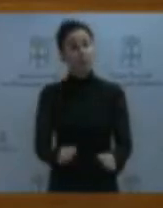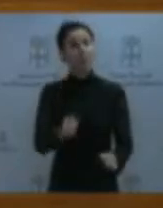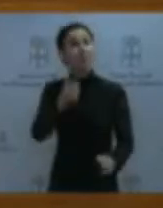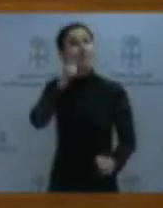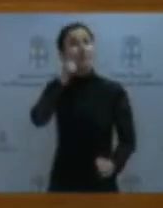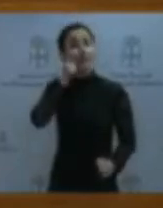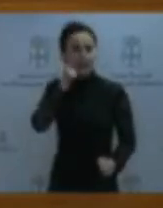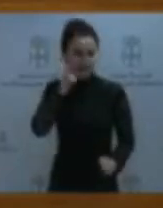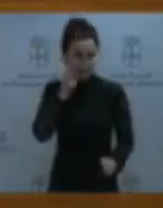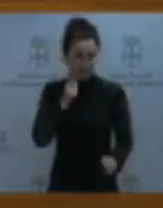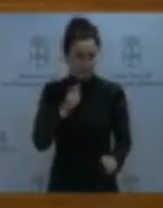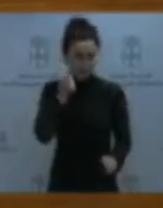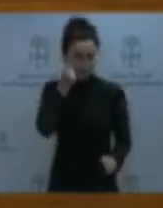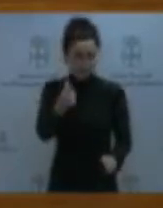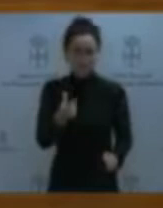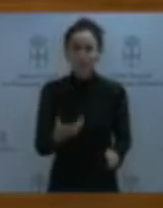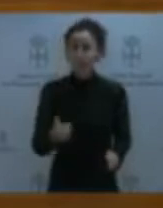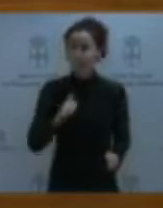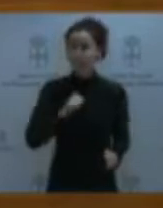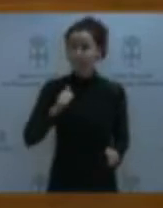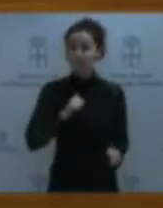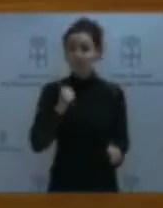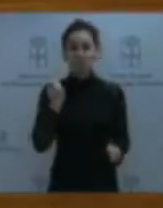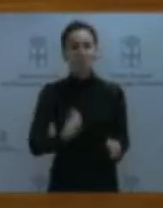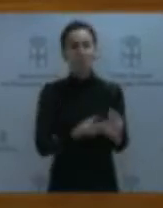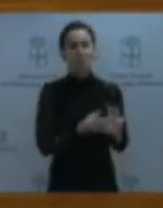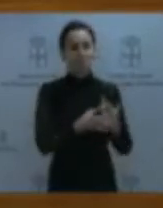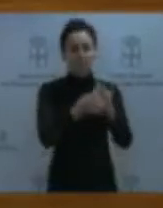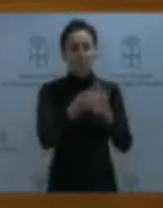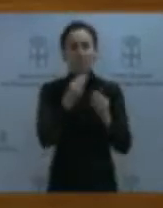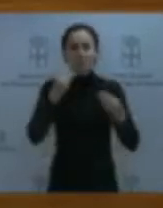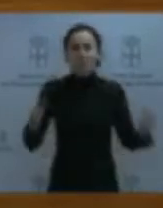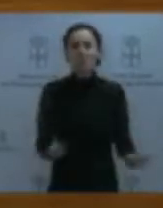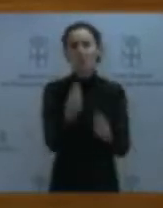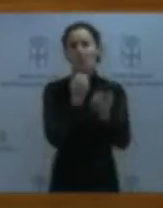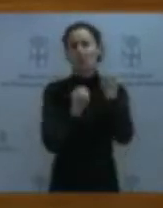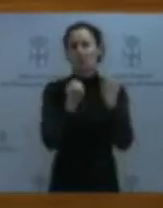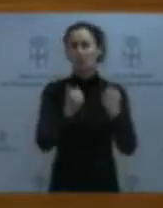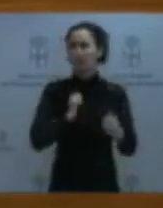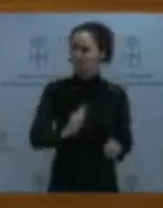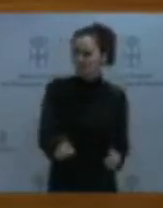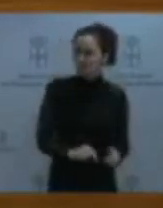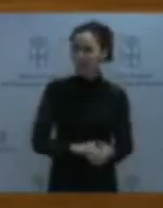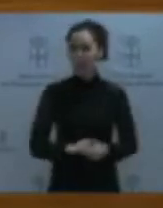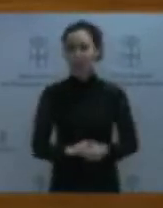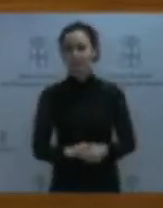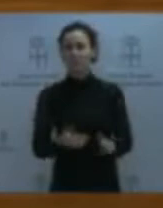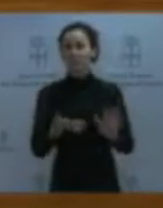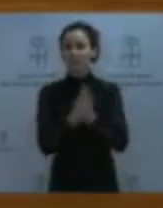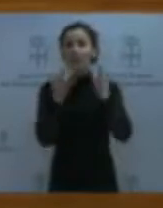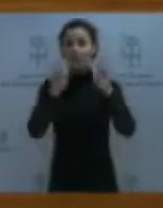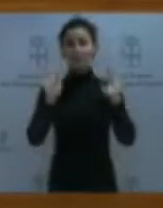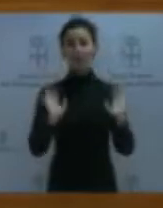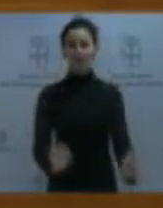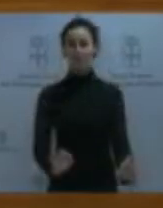decía que es falso todo lo que tiene que ver con la mejora económica. No es verdad, no es falso. Esos son datos objetivos. Hay una mejora económica